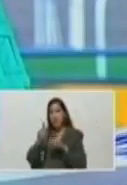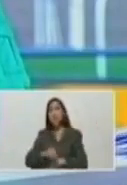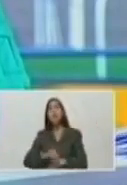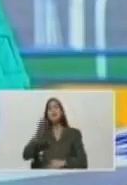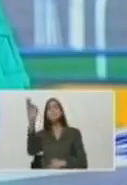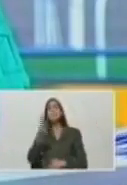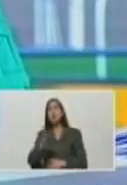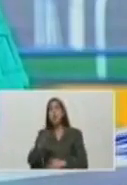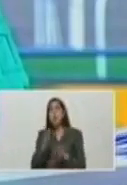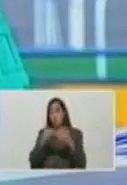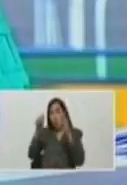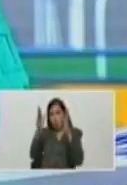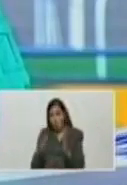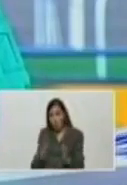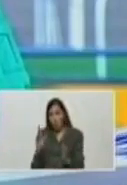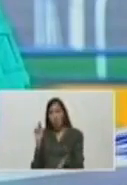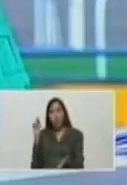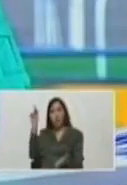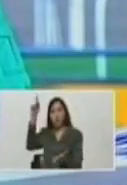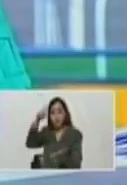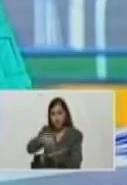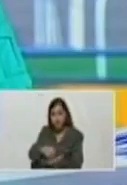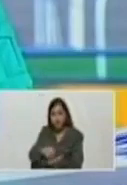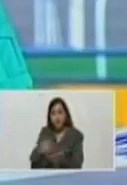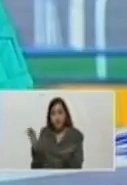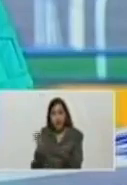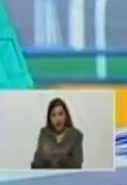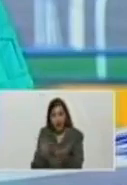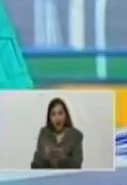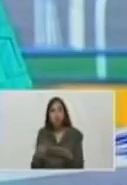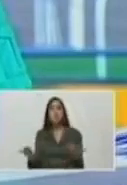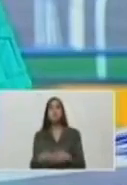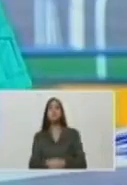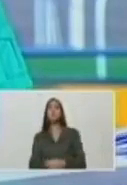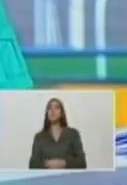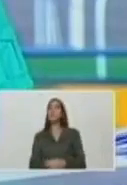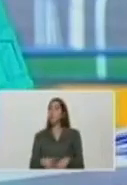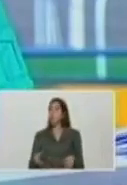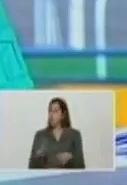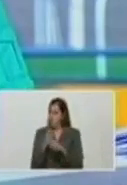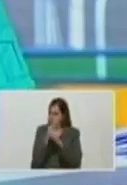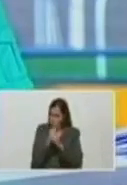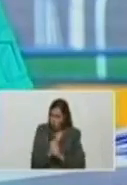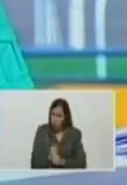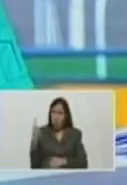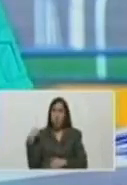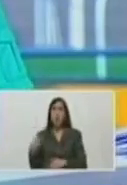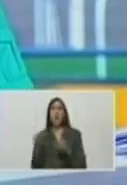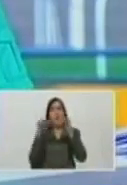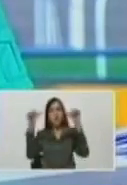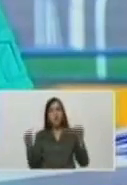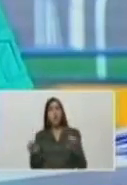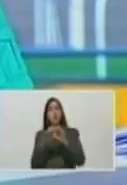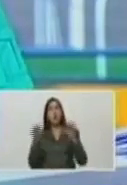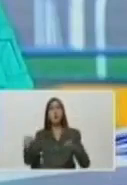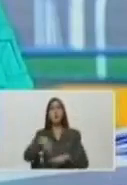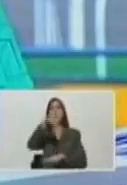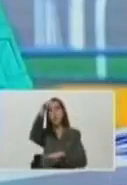87% de los alumnos, de los estudiantes, acudió a clase, eso es un voto de confianza en el sistema educativo